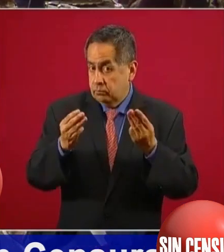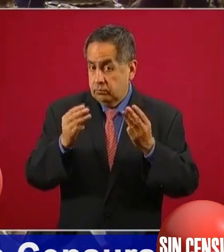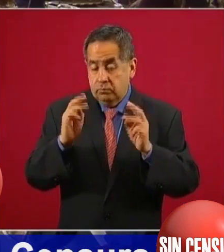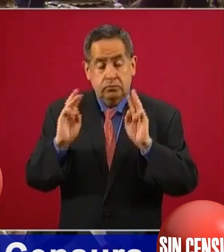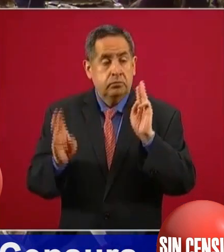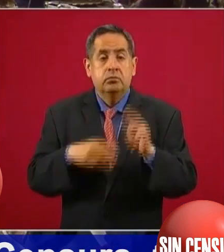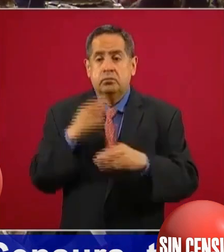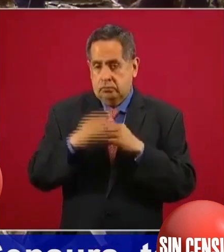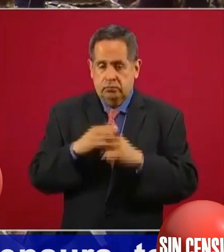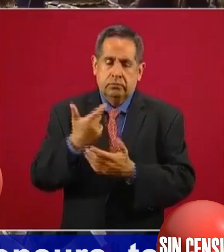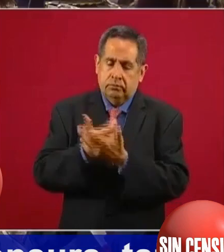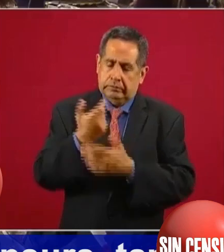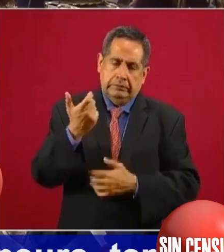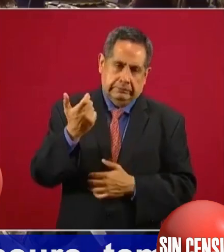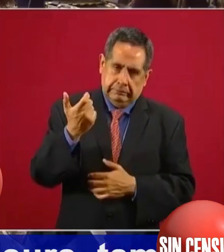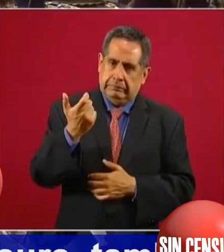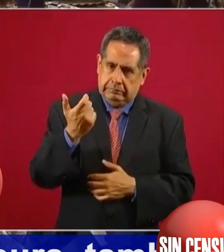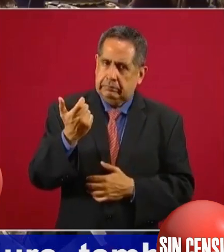en lo económico